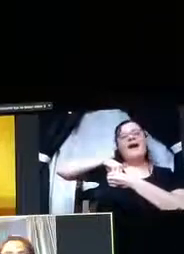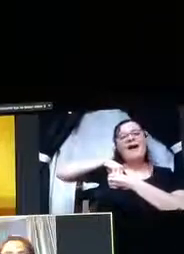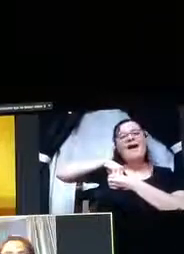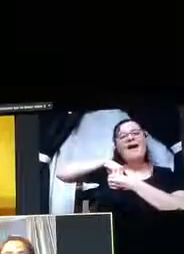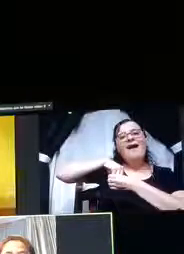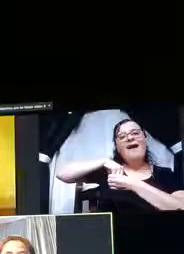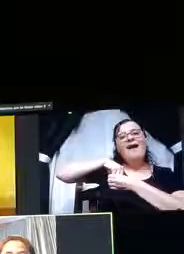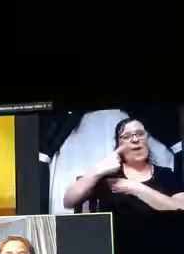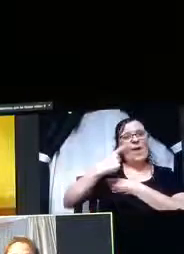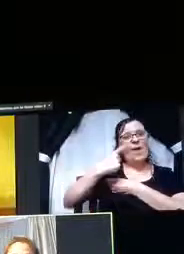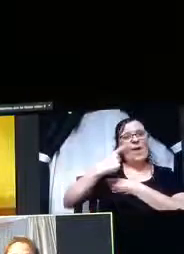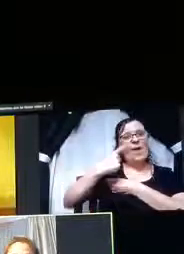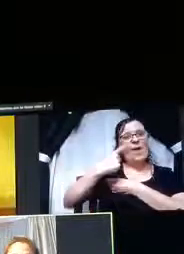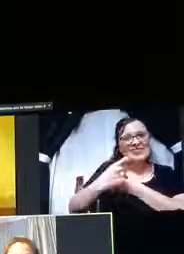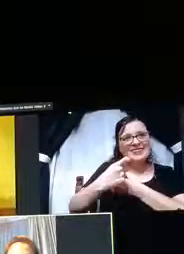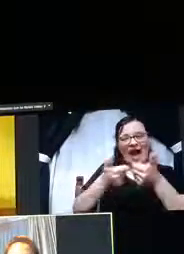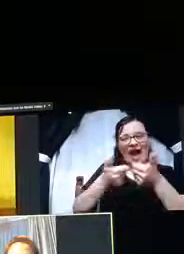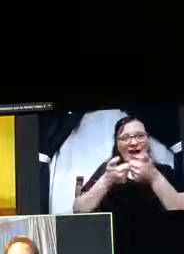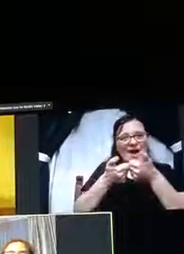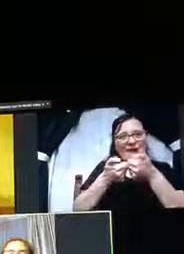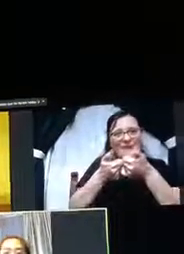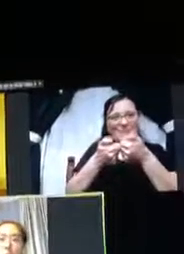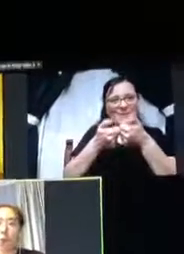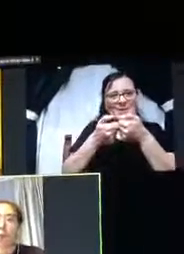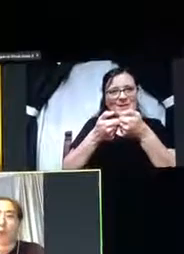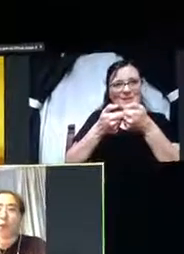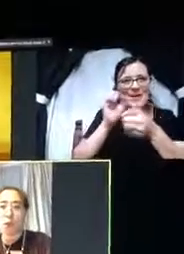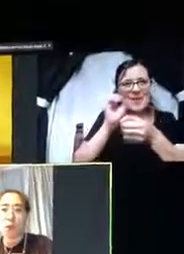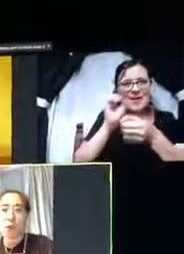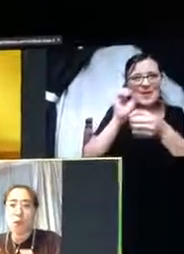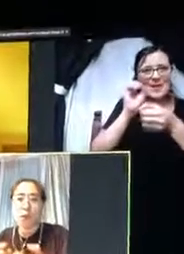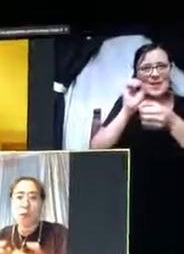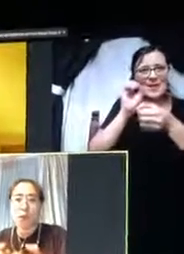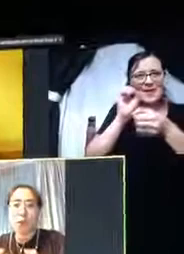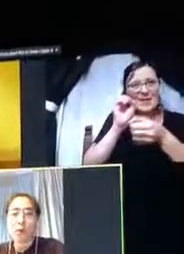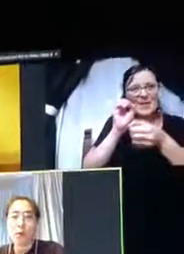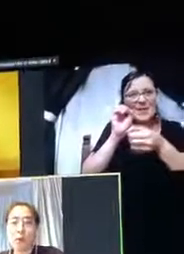textos cambiaban, ¿no? Porque a todo esto, claramente con Melody nos hablamos por videollamado,